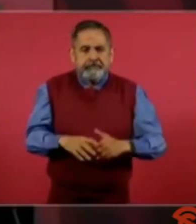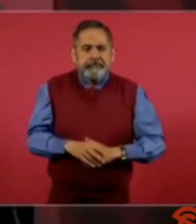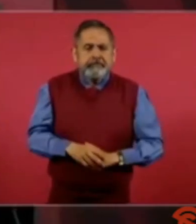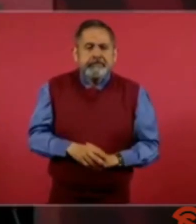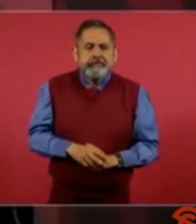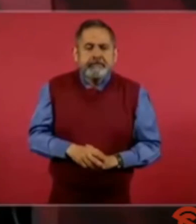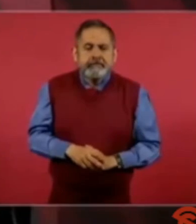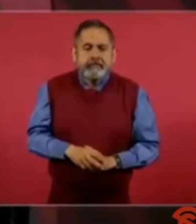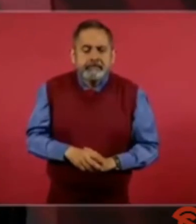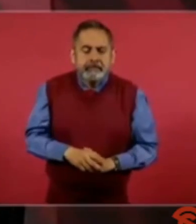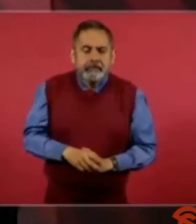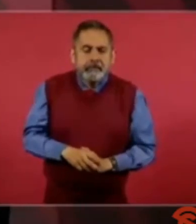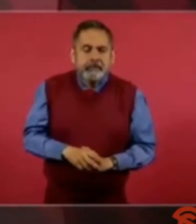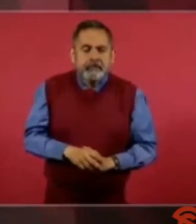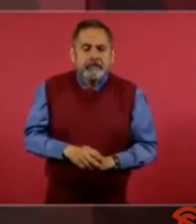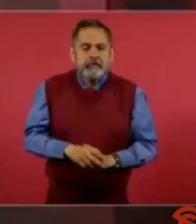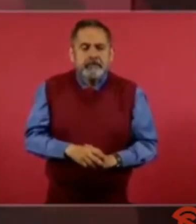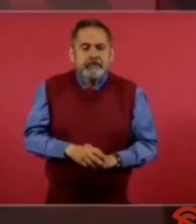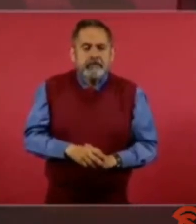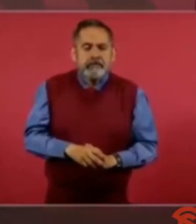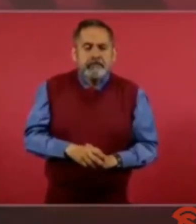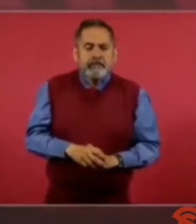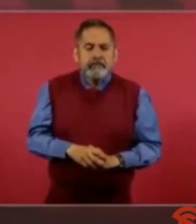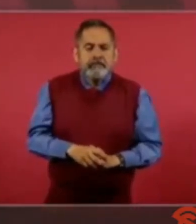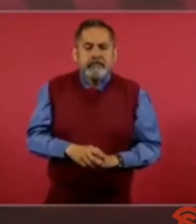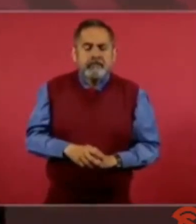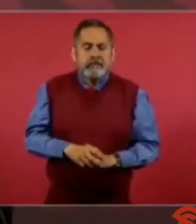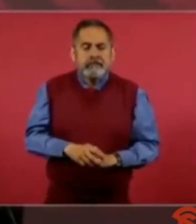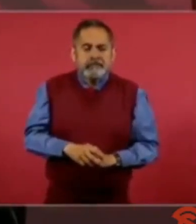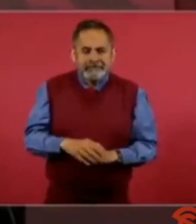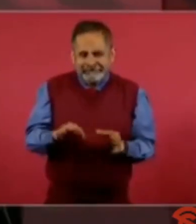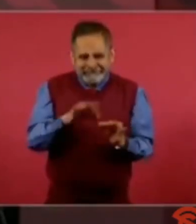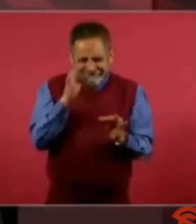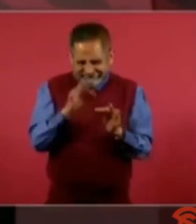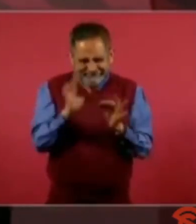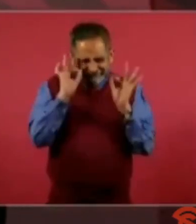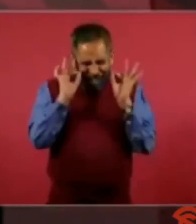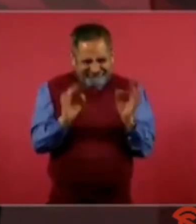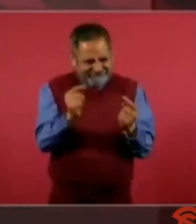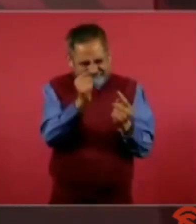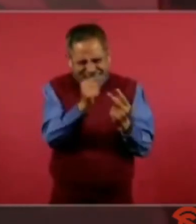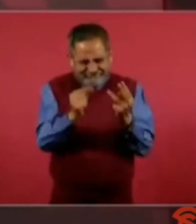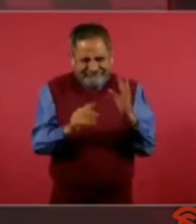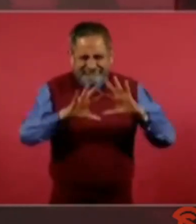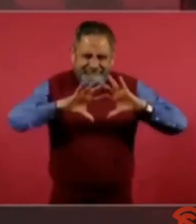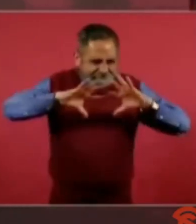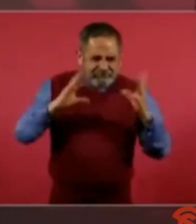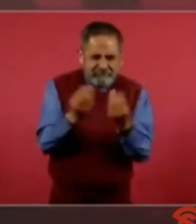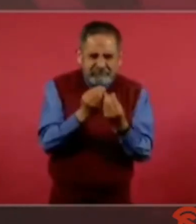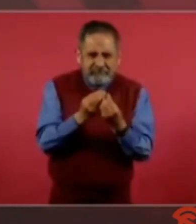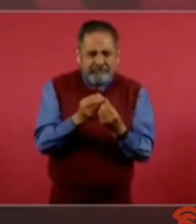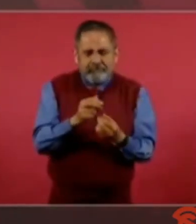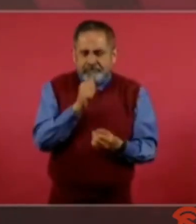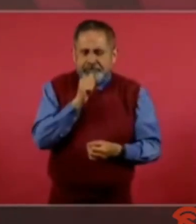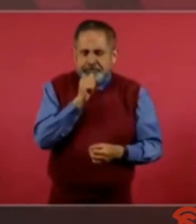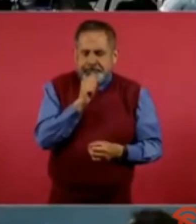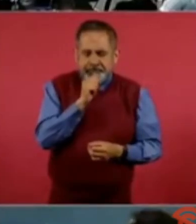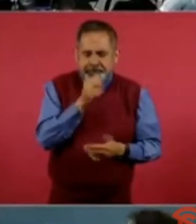Eh pues la certeza tener todo no se tienen todos los